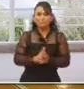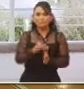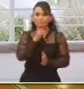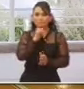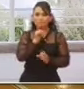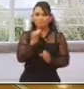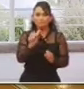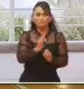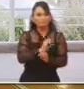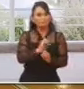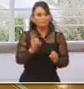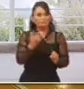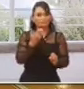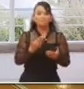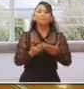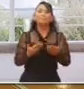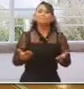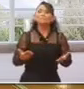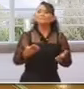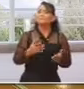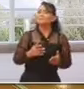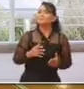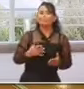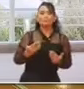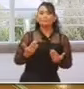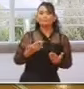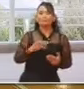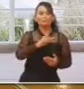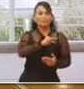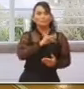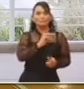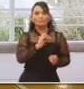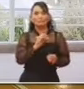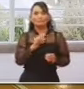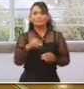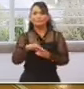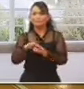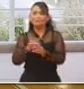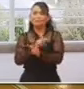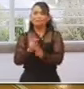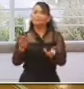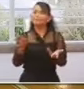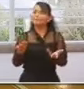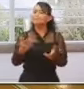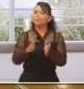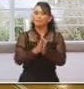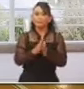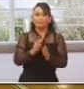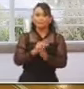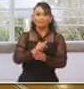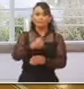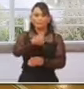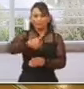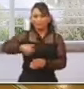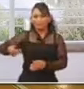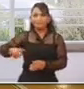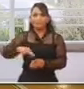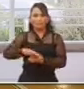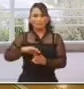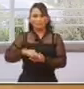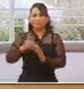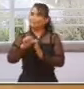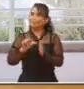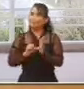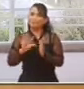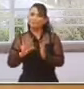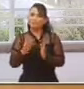Bien, no habiendo más consideraciones en lo general ni en lo particular, lo someto a votación, la cual deberá ser de manera nominal, según lo dispone el